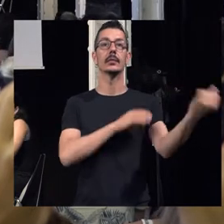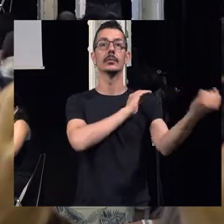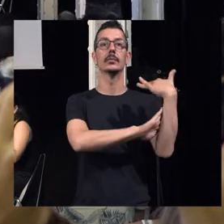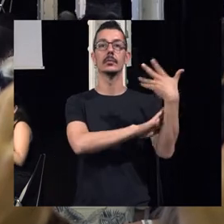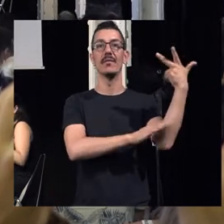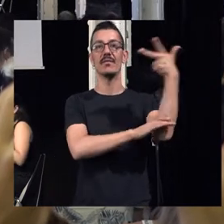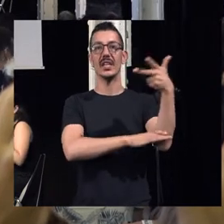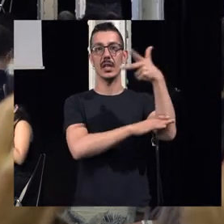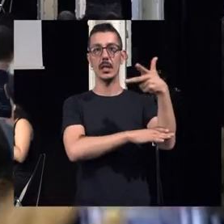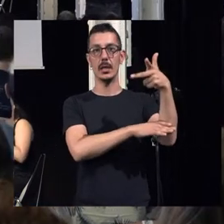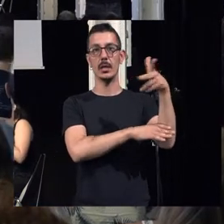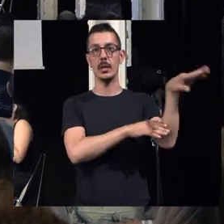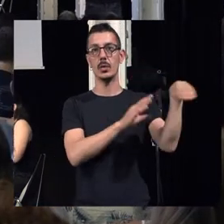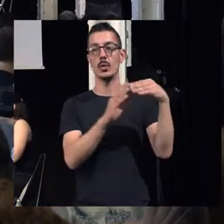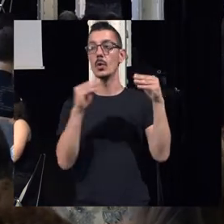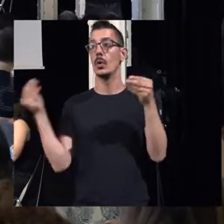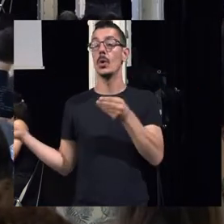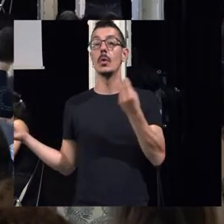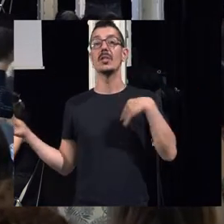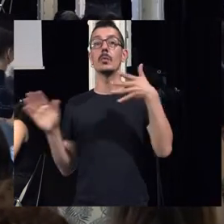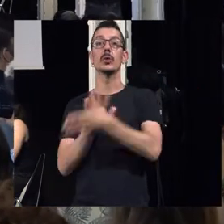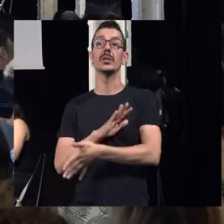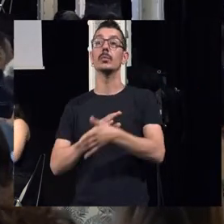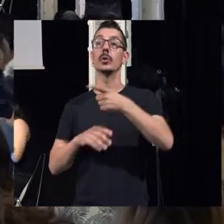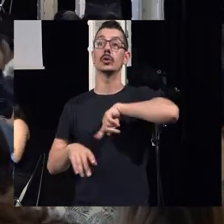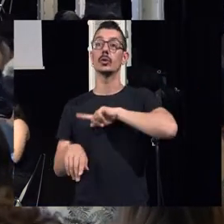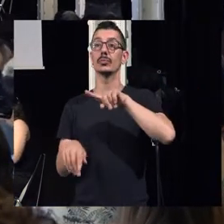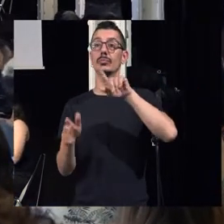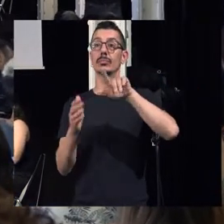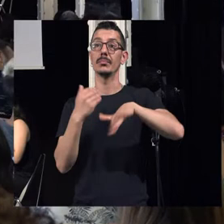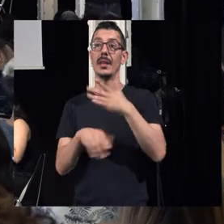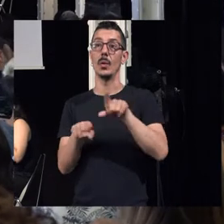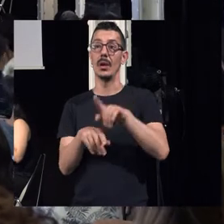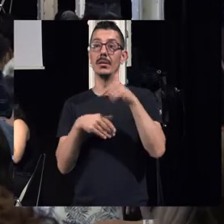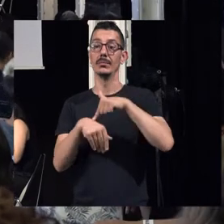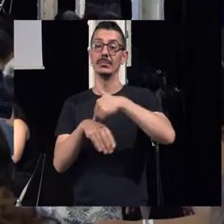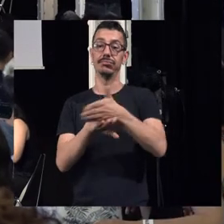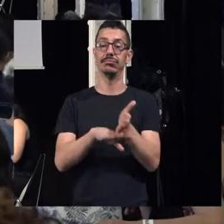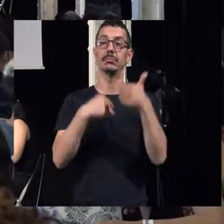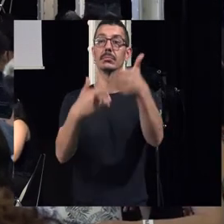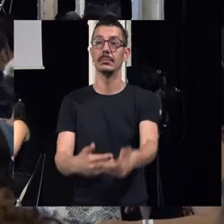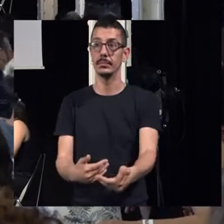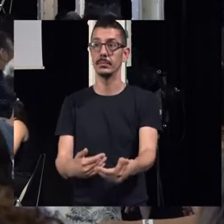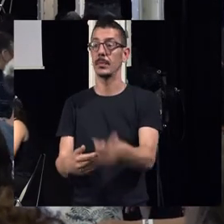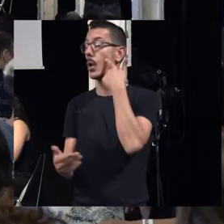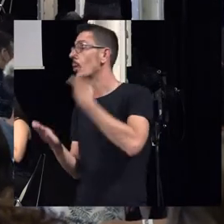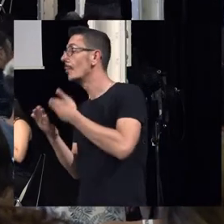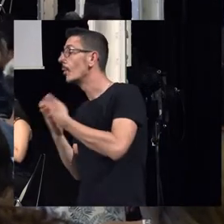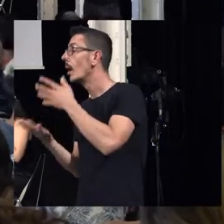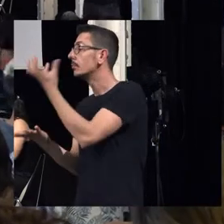hemos tenido un poco de retraso porque han tenido que probarlo, descargarlo, etc. Así